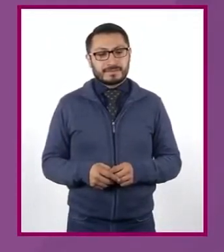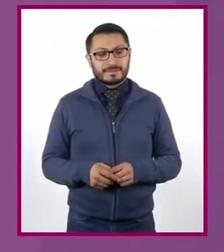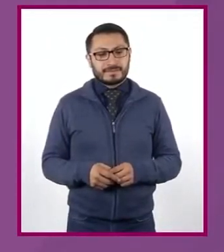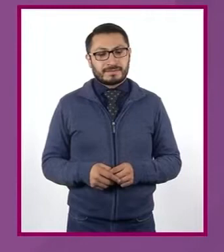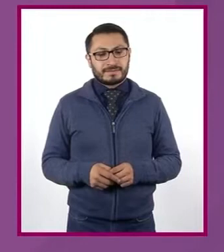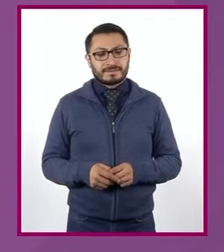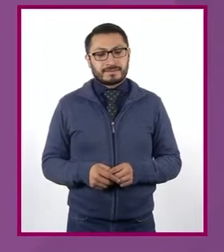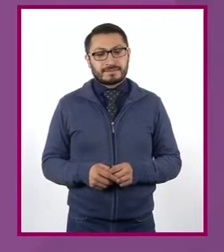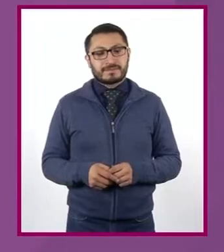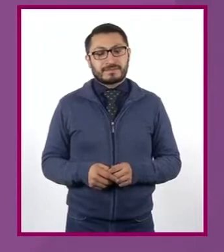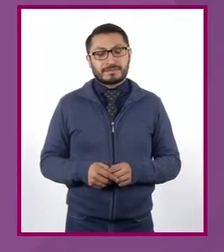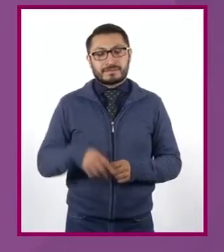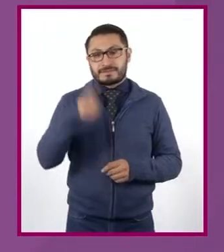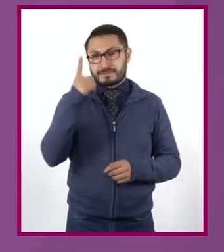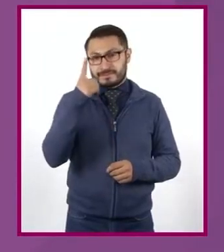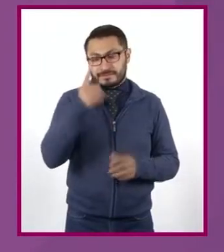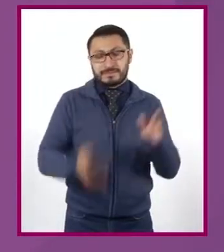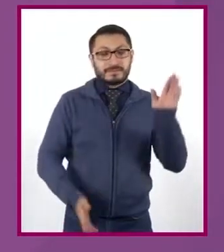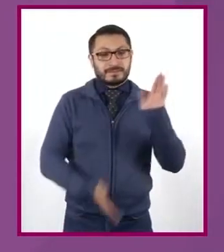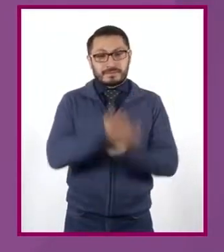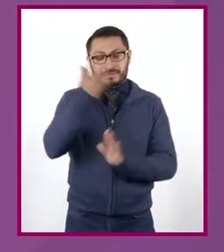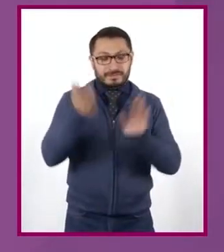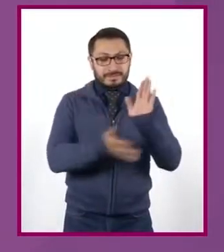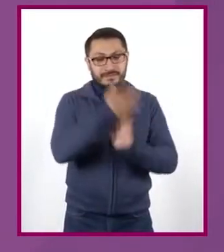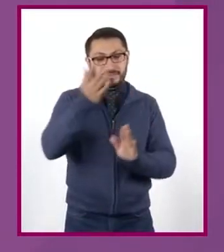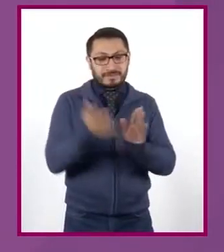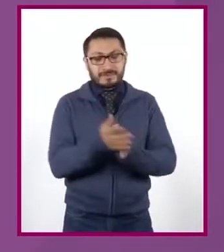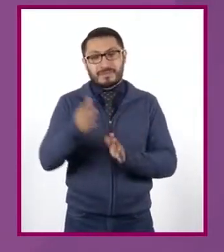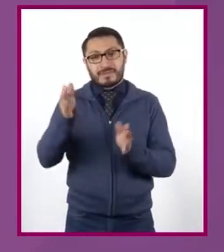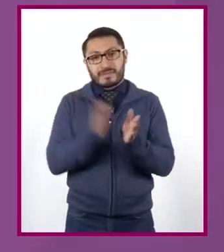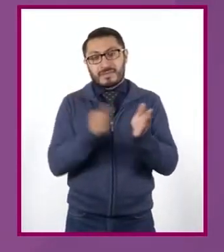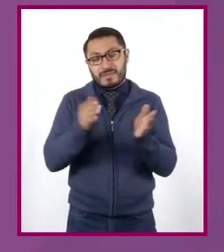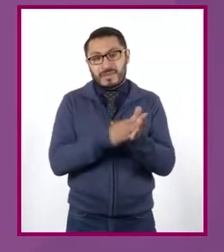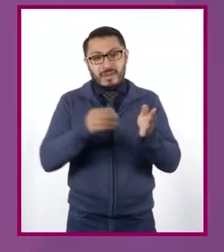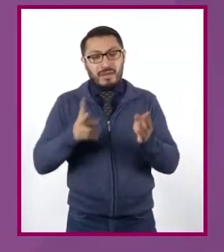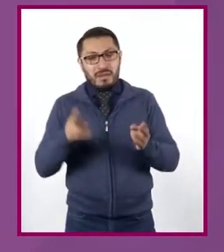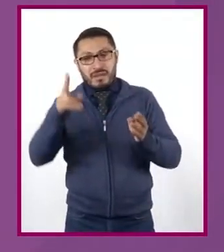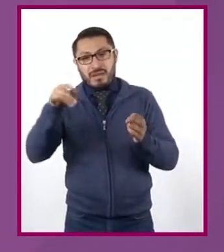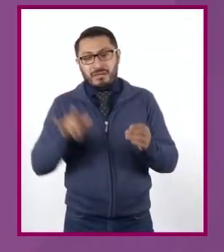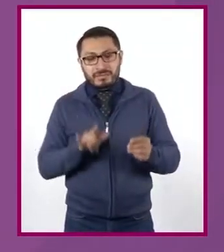1. Construyamos el ala con un pedazo de cartulina.